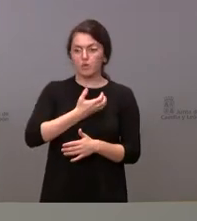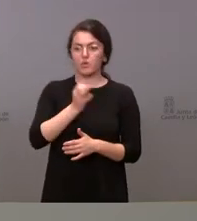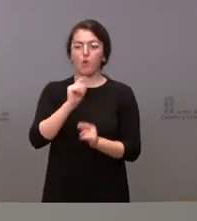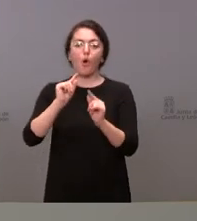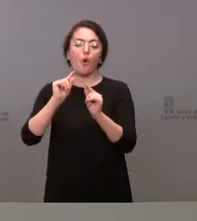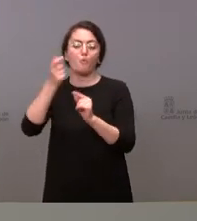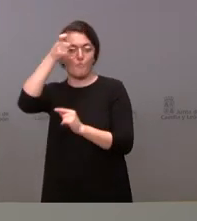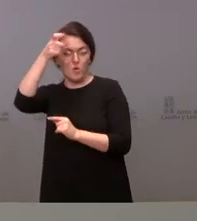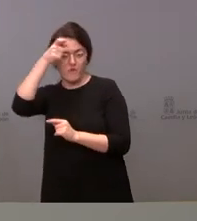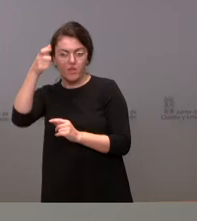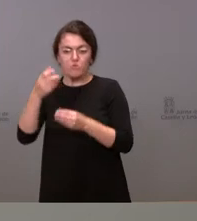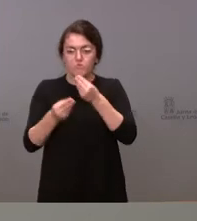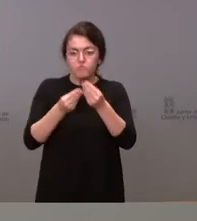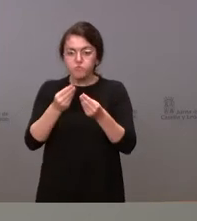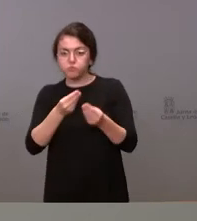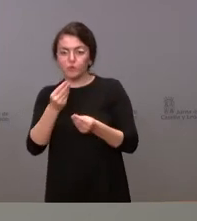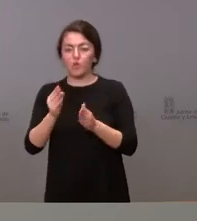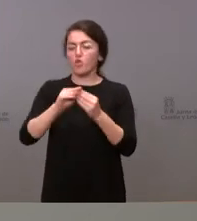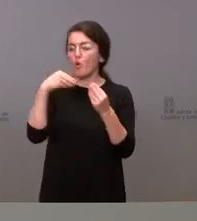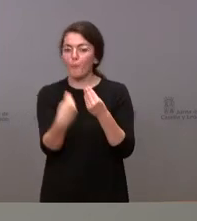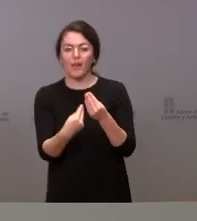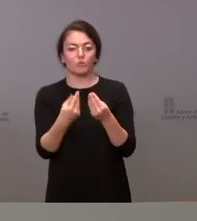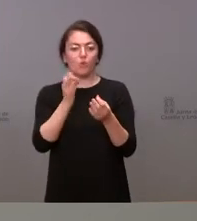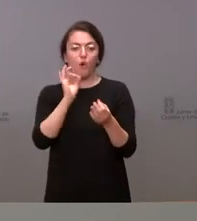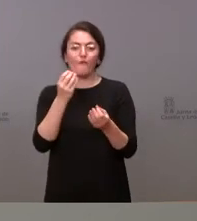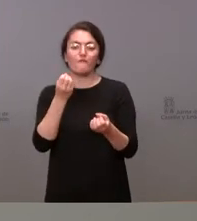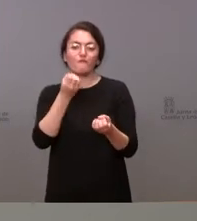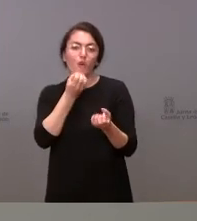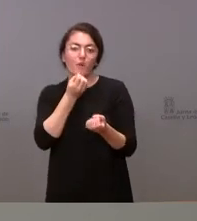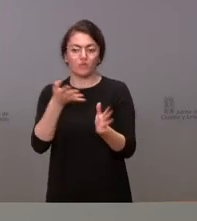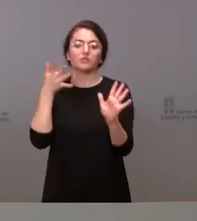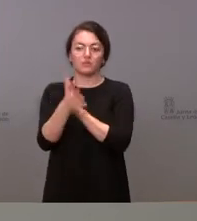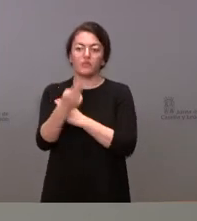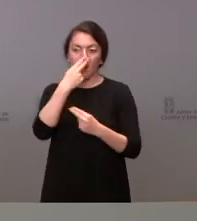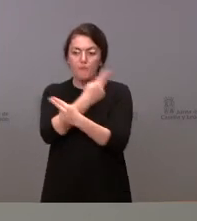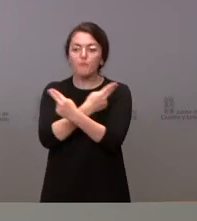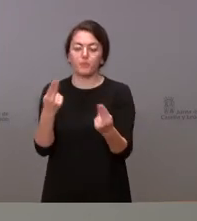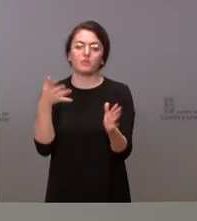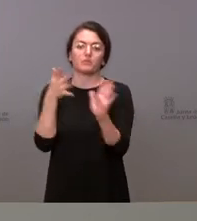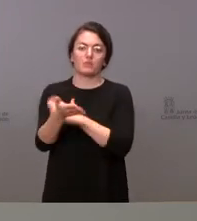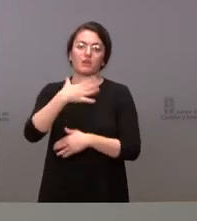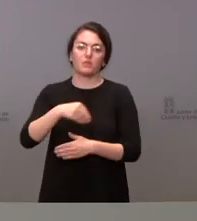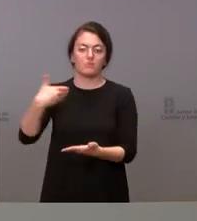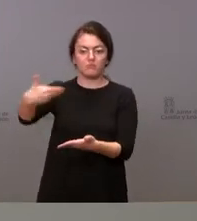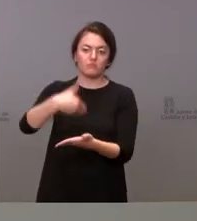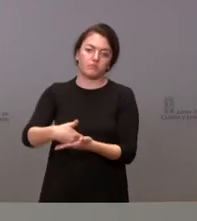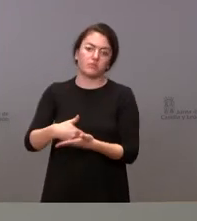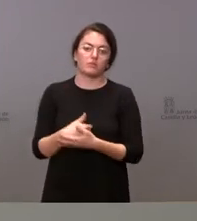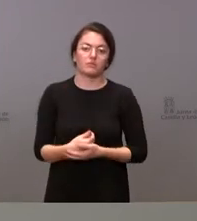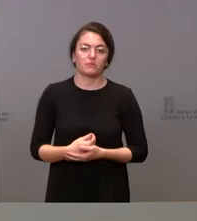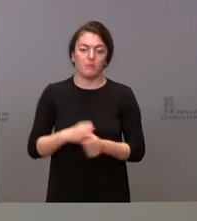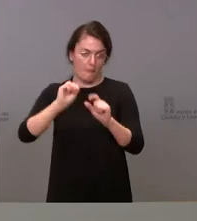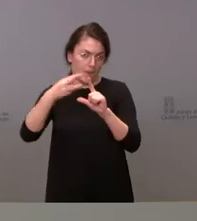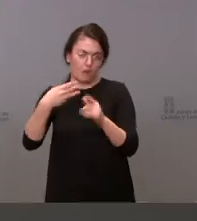en el ejercicio de sus funciones o cualquier documento o dato que tenga en su poder, es información que se puede solicitar o que se puede pedir publicar en la página